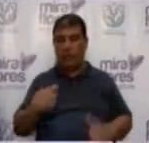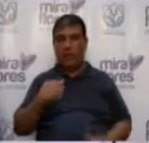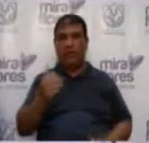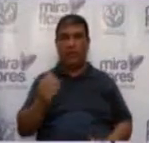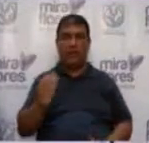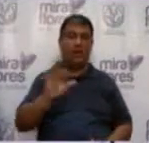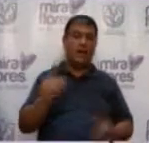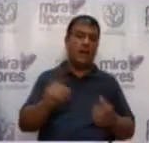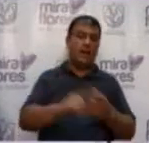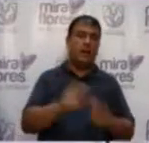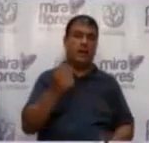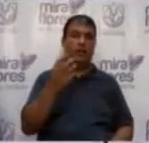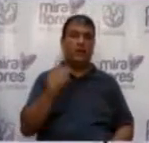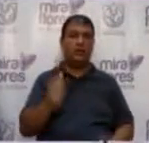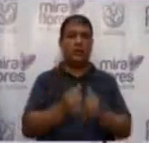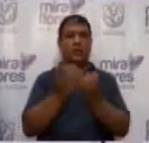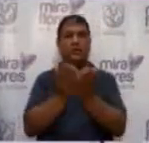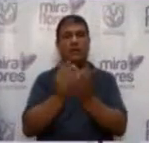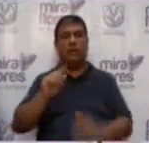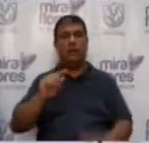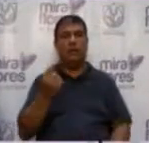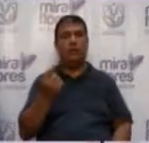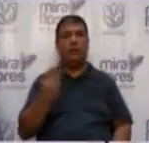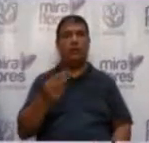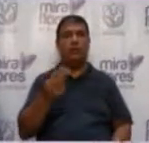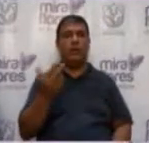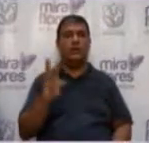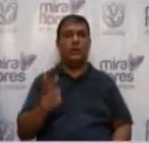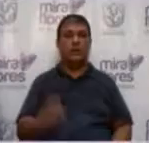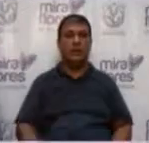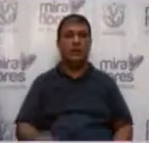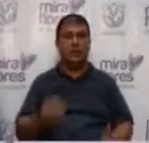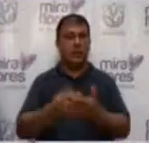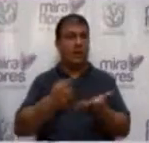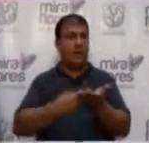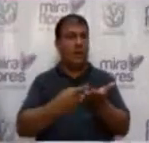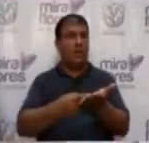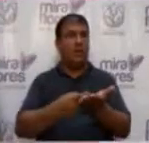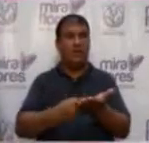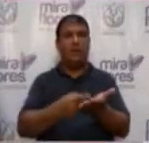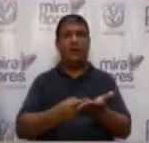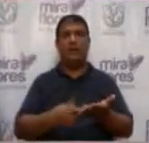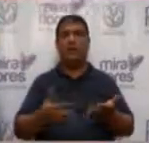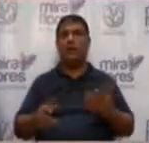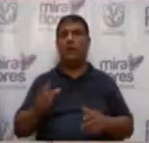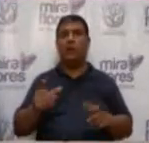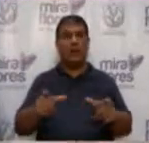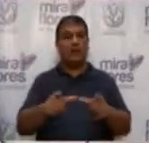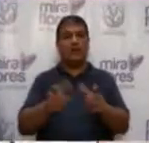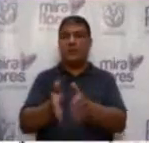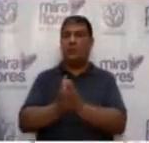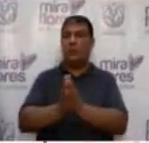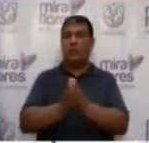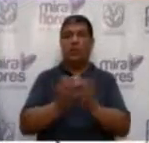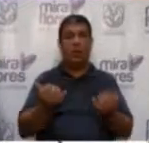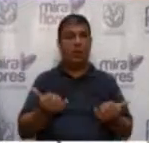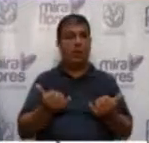10 de febrero al 11 de abril del 2016. Muy bien, al debate. Tenemos una licencia